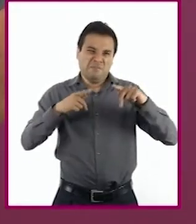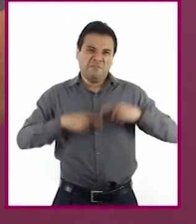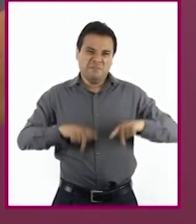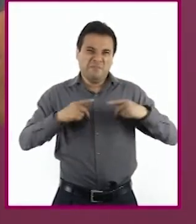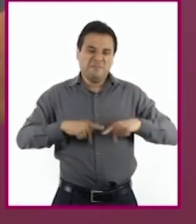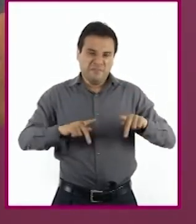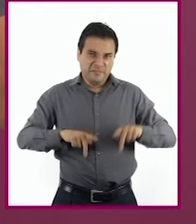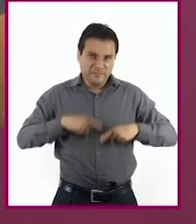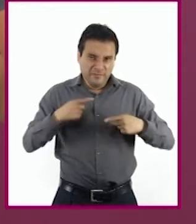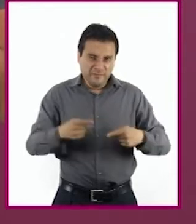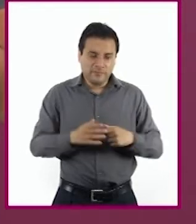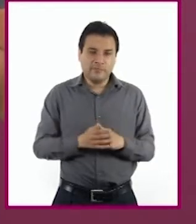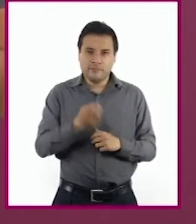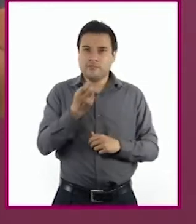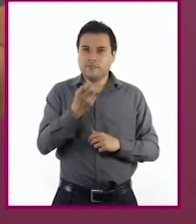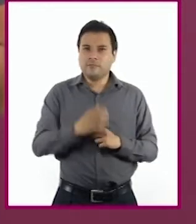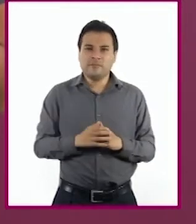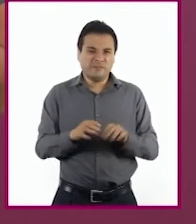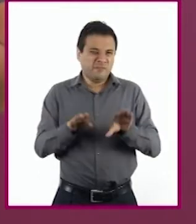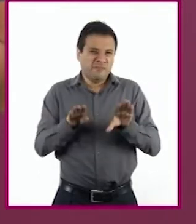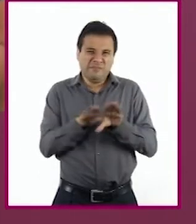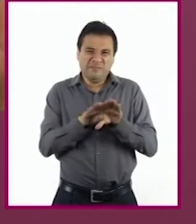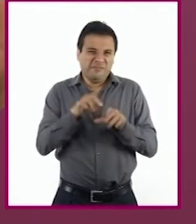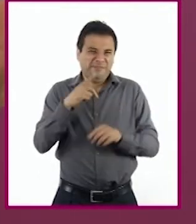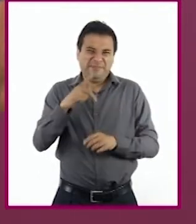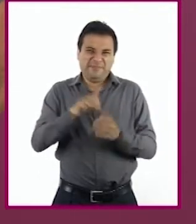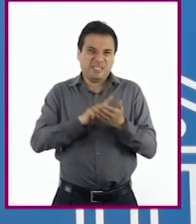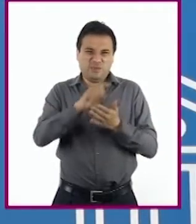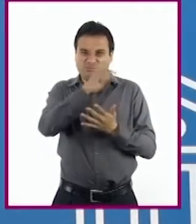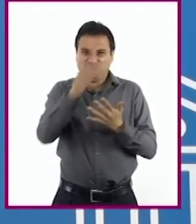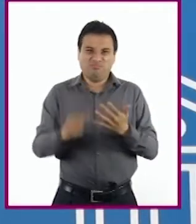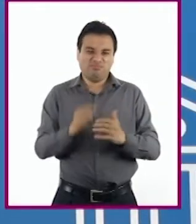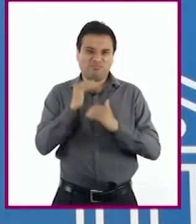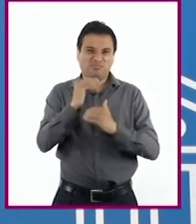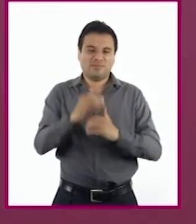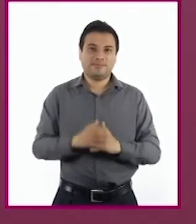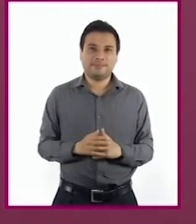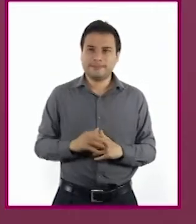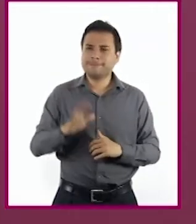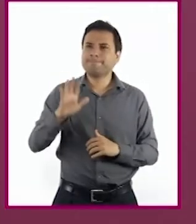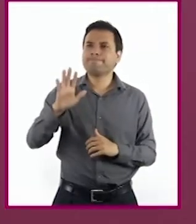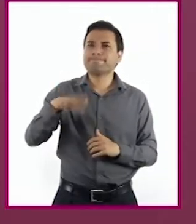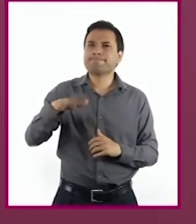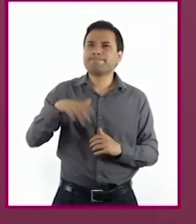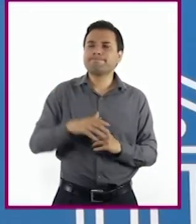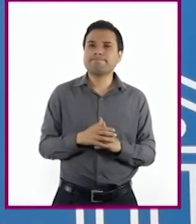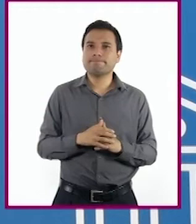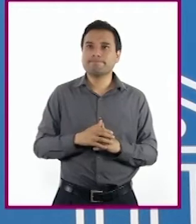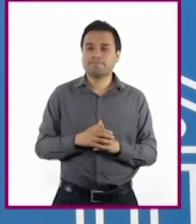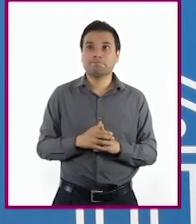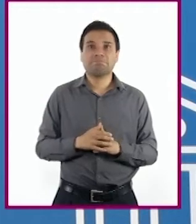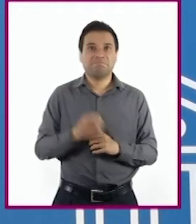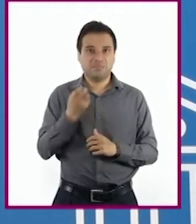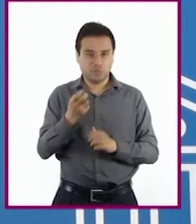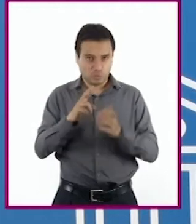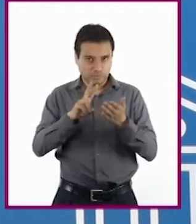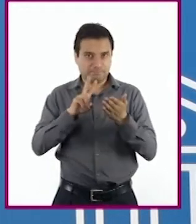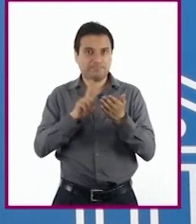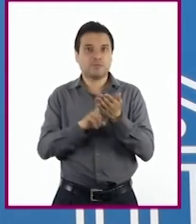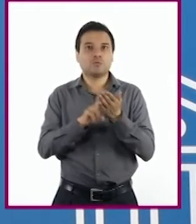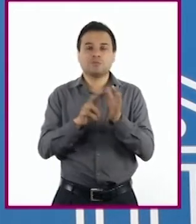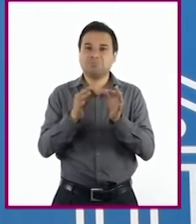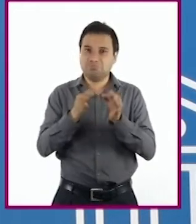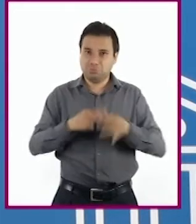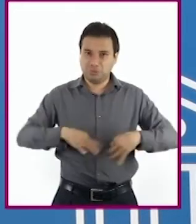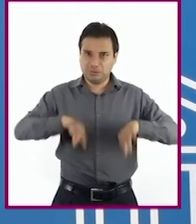por condiciones ajenas se les limite el ejercicio de sus derechos. Maestro, practicar estos valores es importante